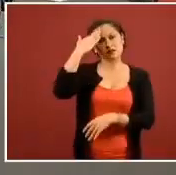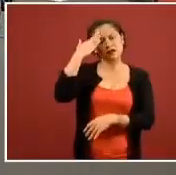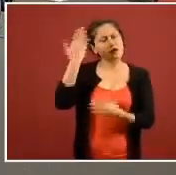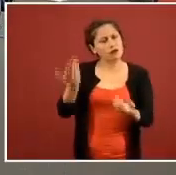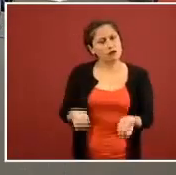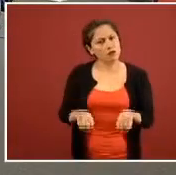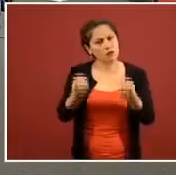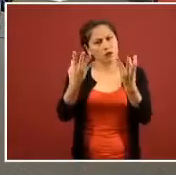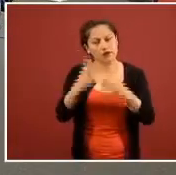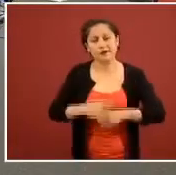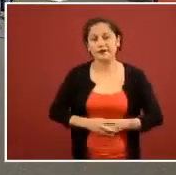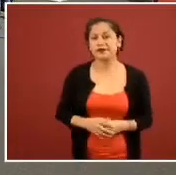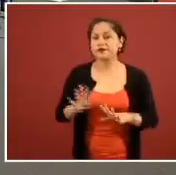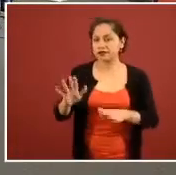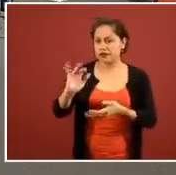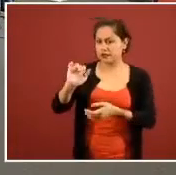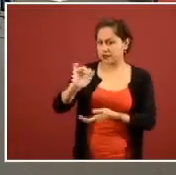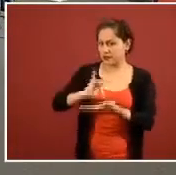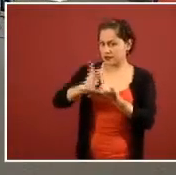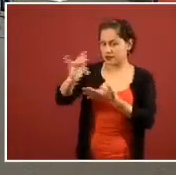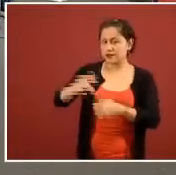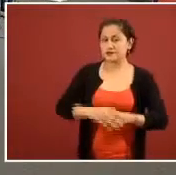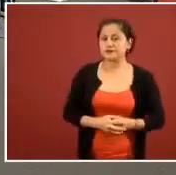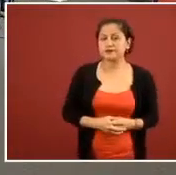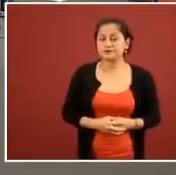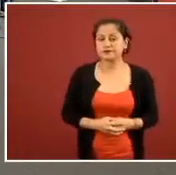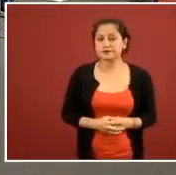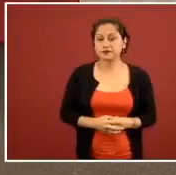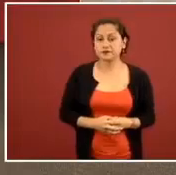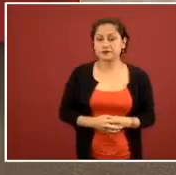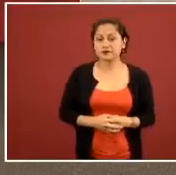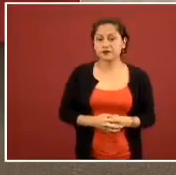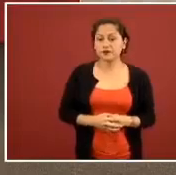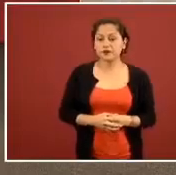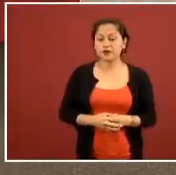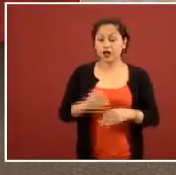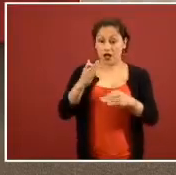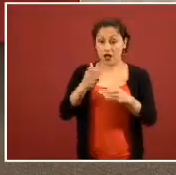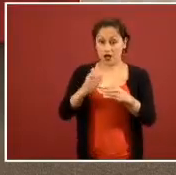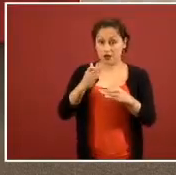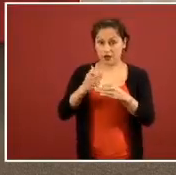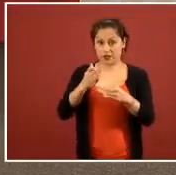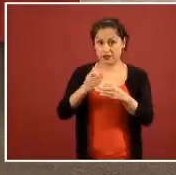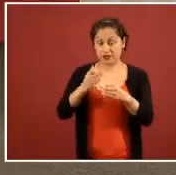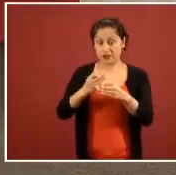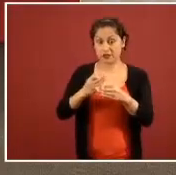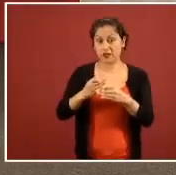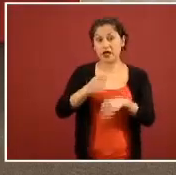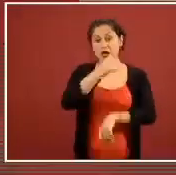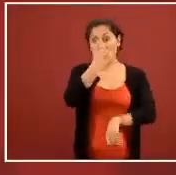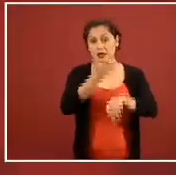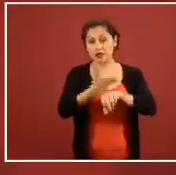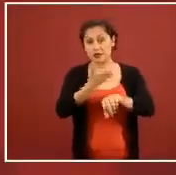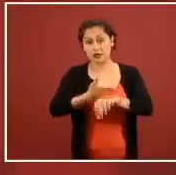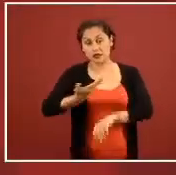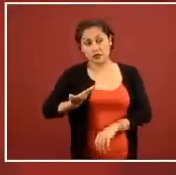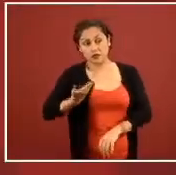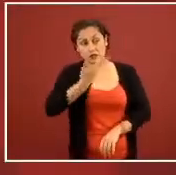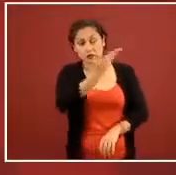gusto, Blanca Valadez, de Milenio. Lo que tenemos es lo que se pidió al presidente de Estados Unidos, son más que un centenar,